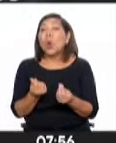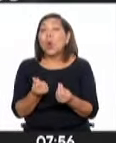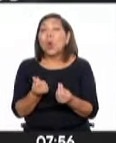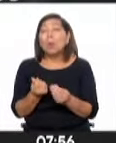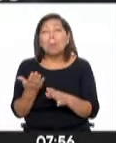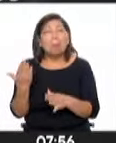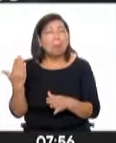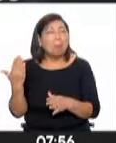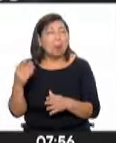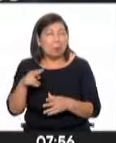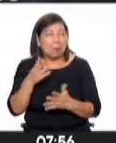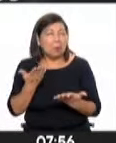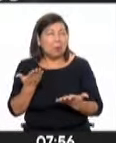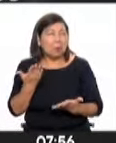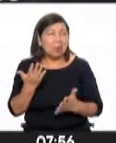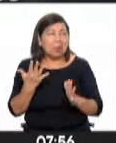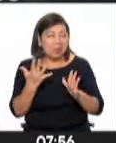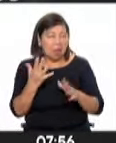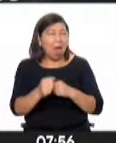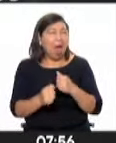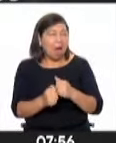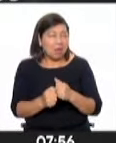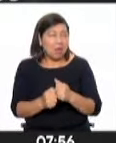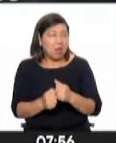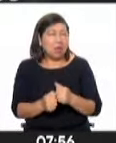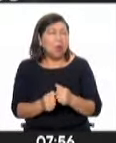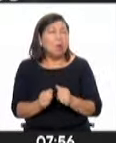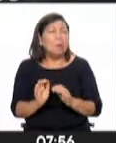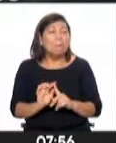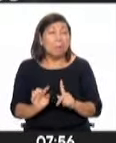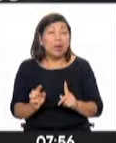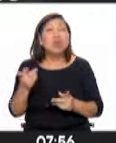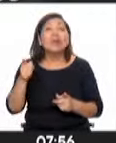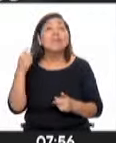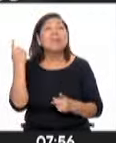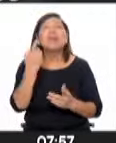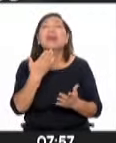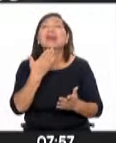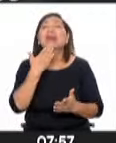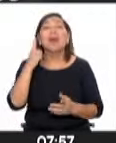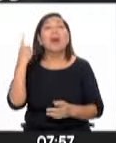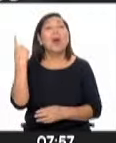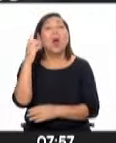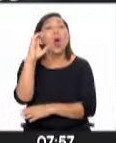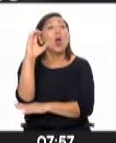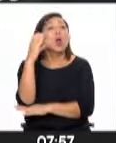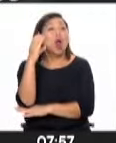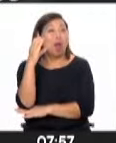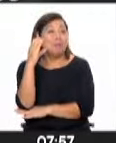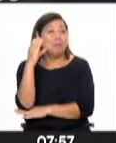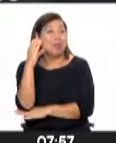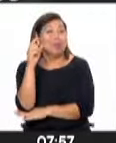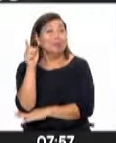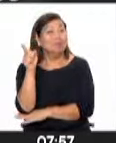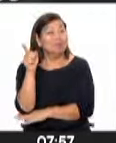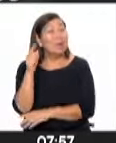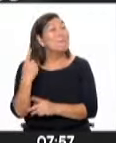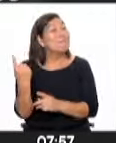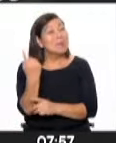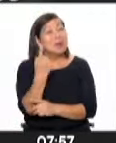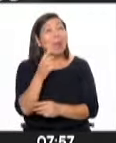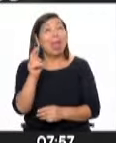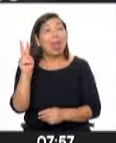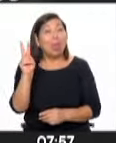nacieron hace más o menos, en el Perú llegaron hace unos 10 años, más o menos 2013, de Colombia. Aunque bueno, hay una nacionalidad colombiana,